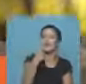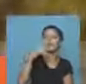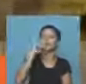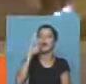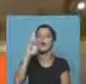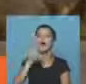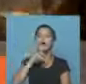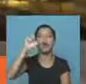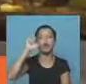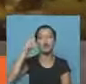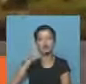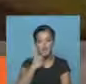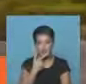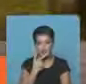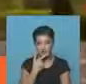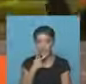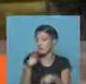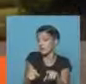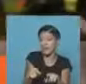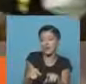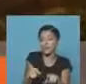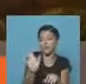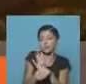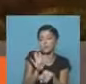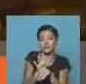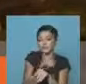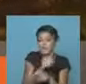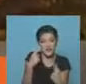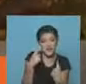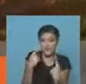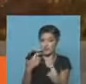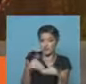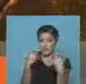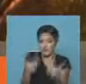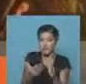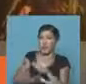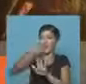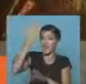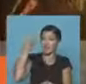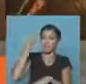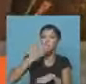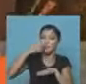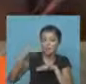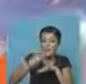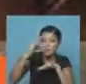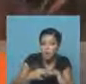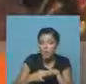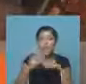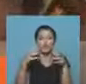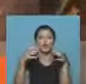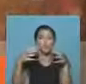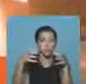finalmente, ha desconocido absolutamente los beneficios que prometió hacia las minorías, mayorías y